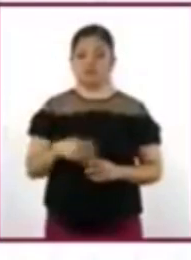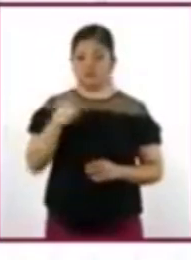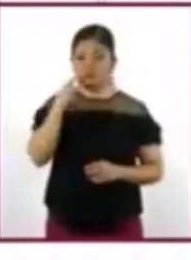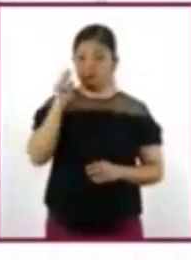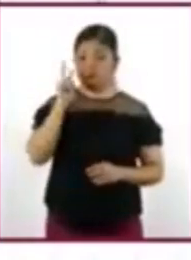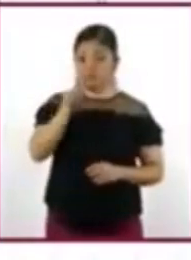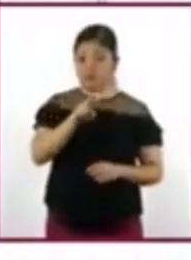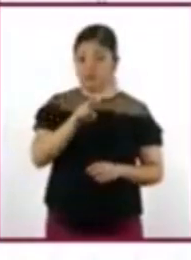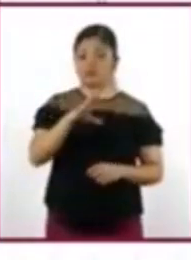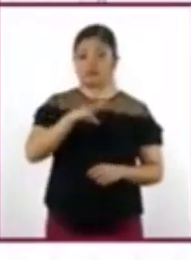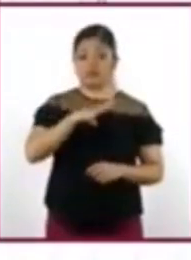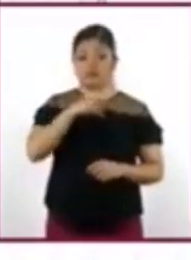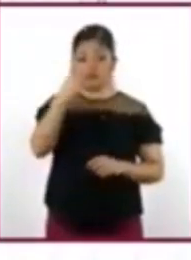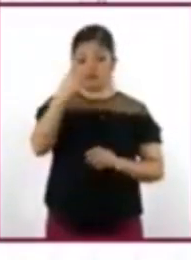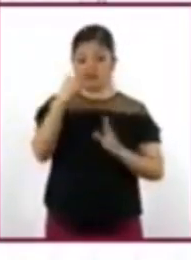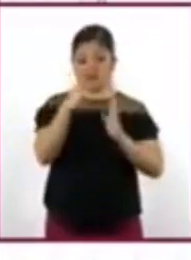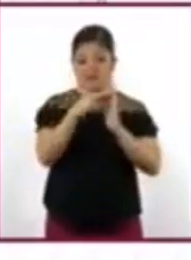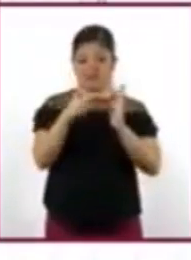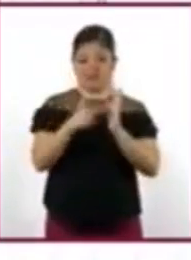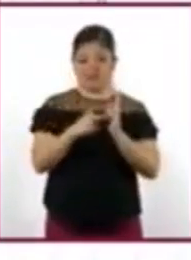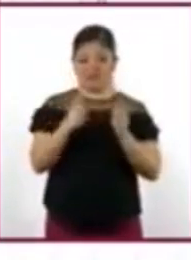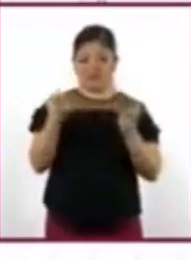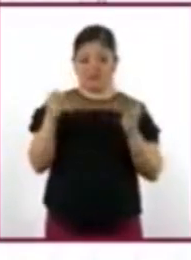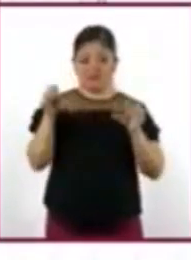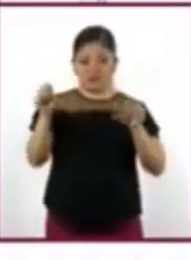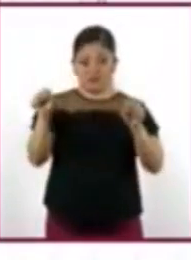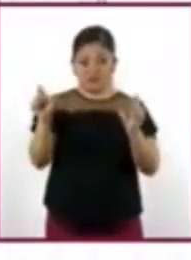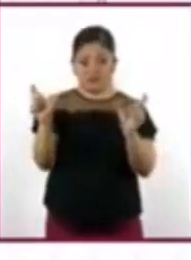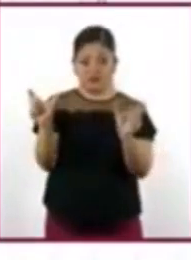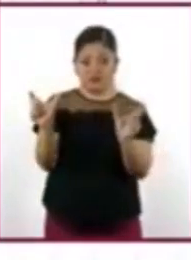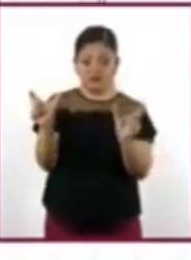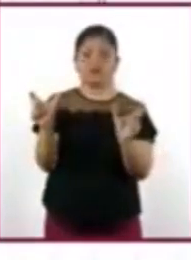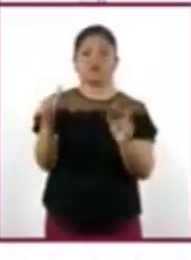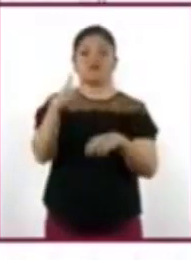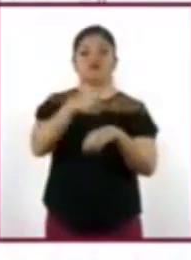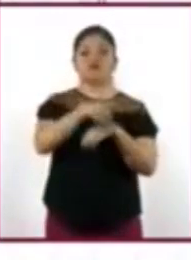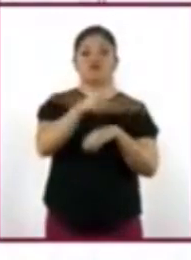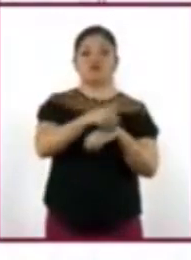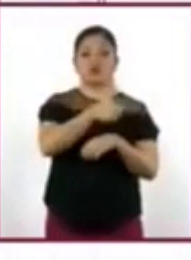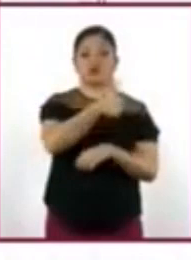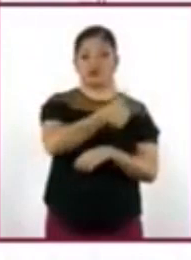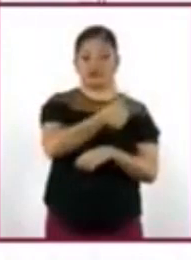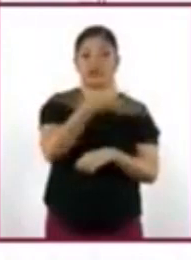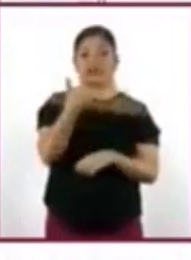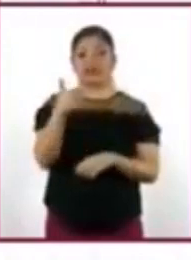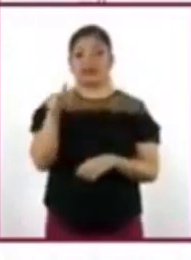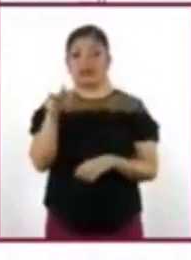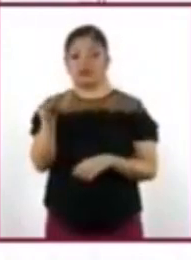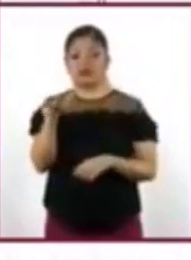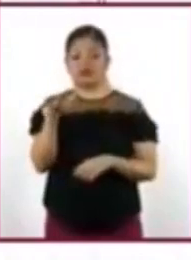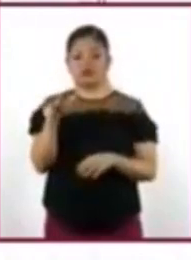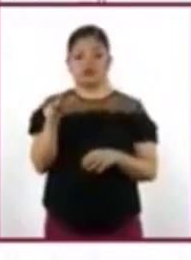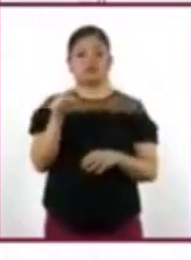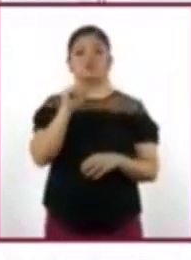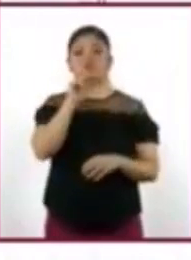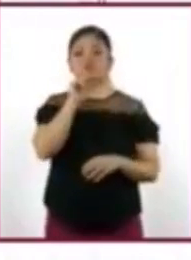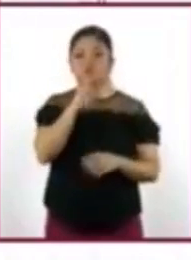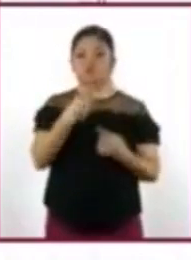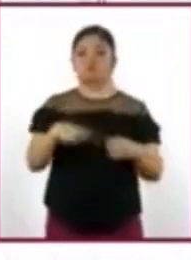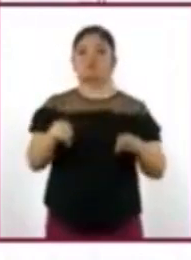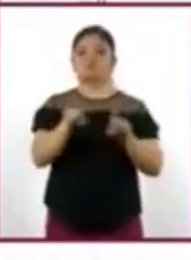que en las dos reglas que acabamos de encontrar, los números 6 y 18 corresponden